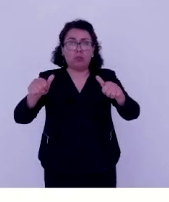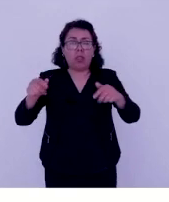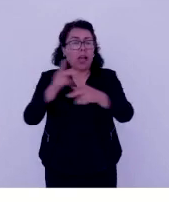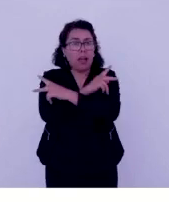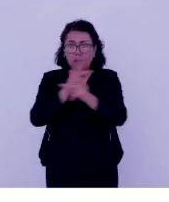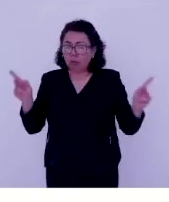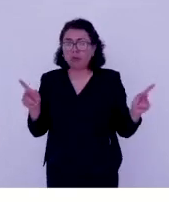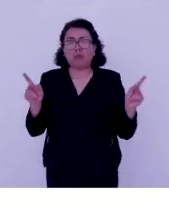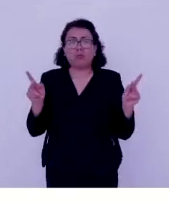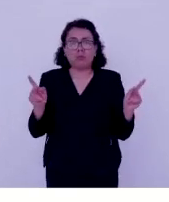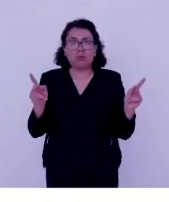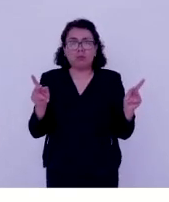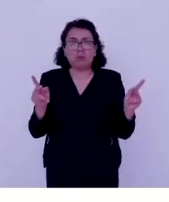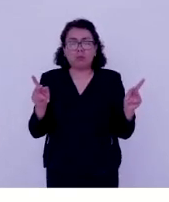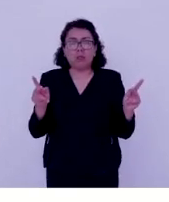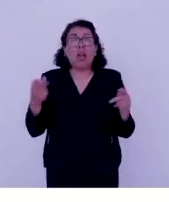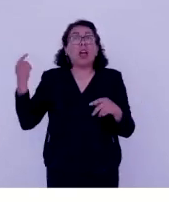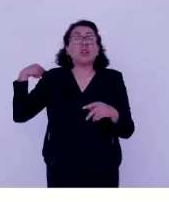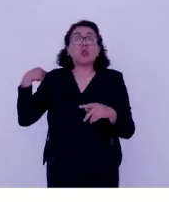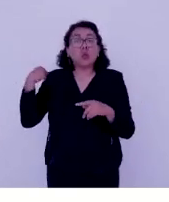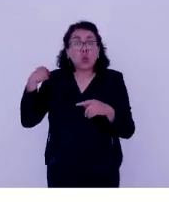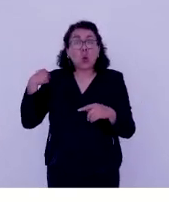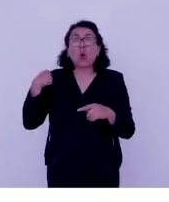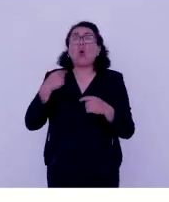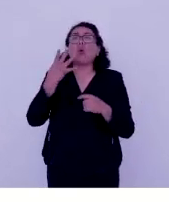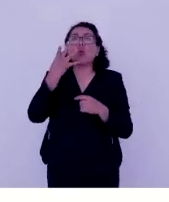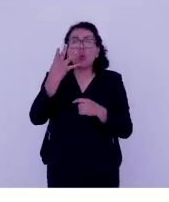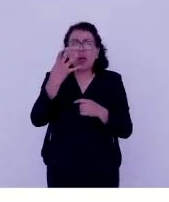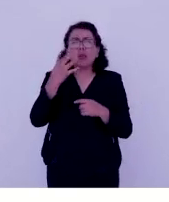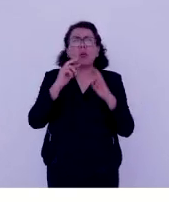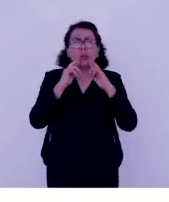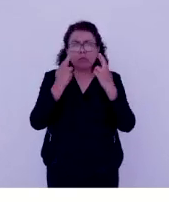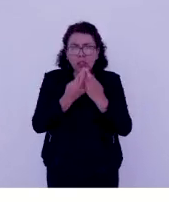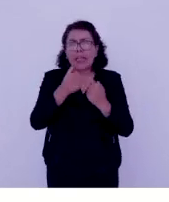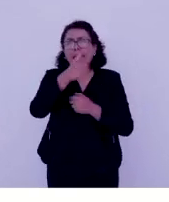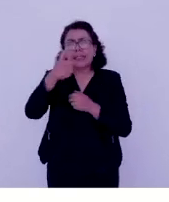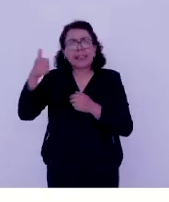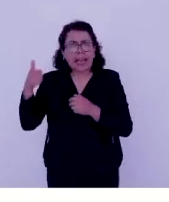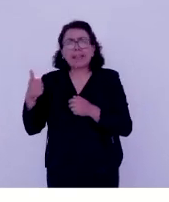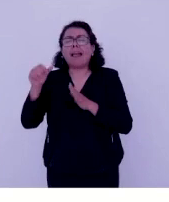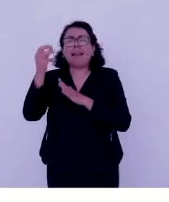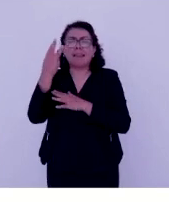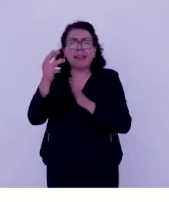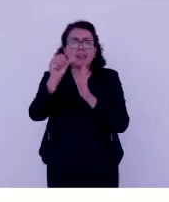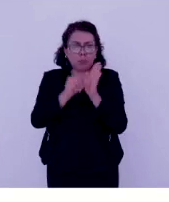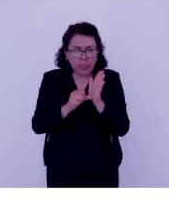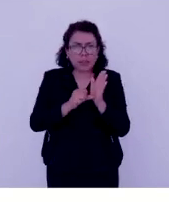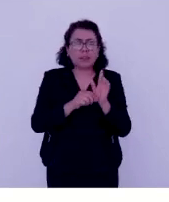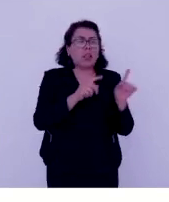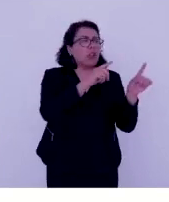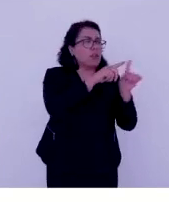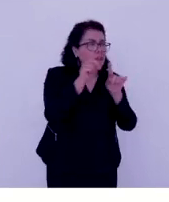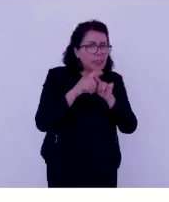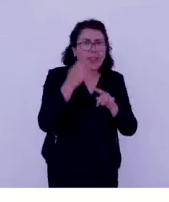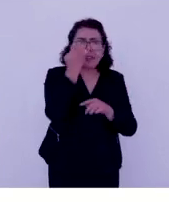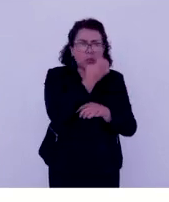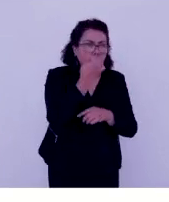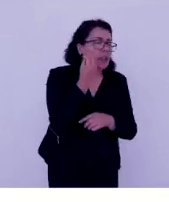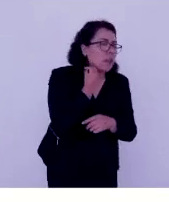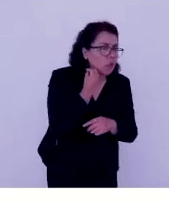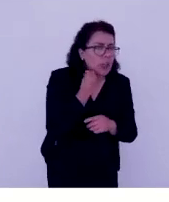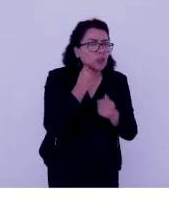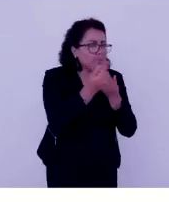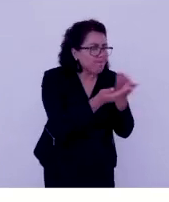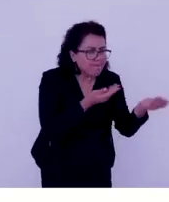sus necesidades llevé a cabo cuatro reuniones trimestrales con los presidentes de colegios barras y asociaciones de abogados lo que ha